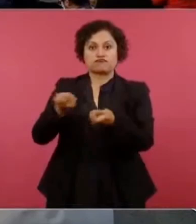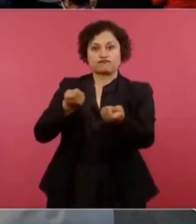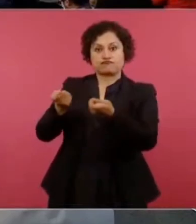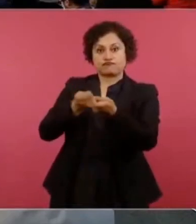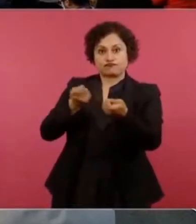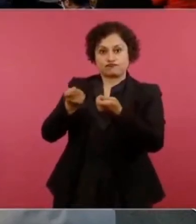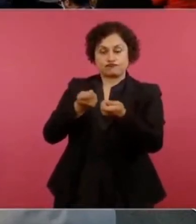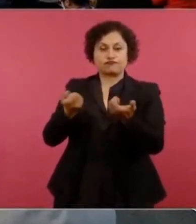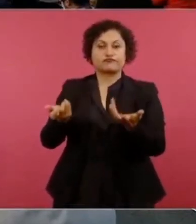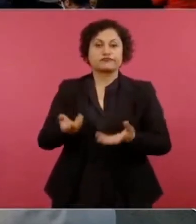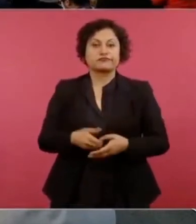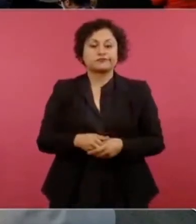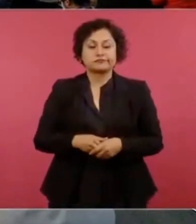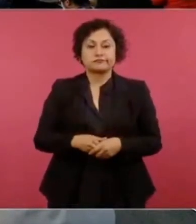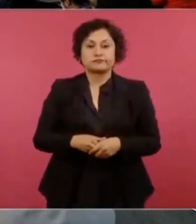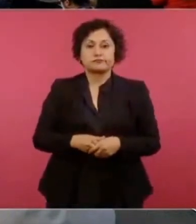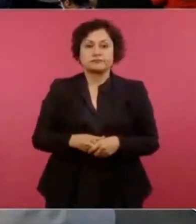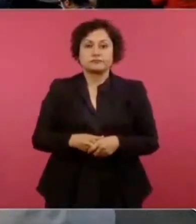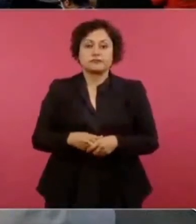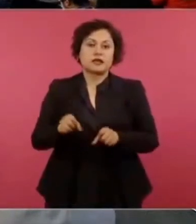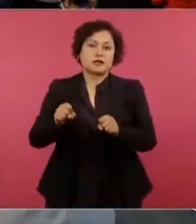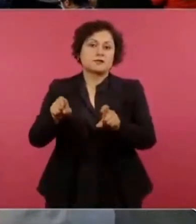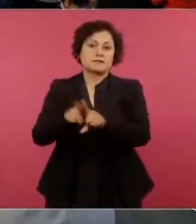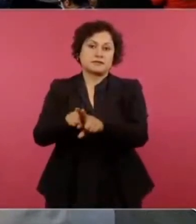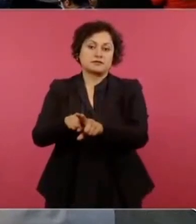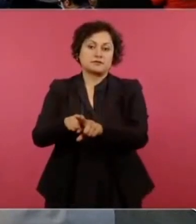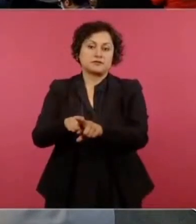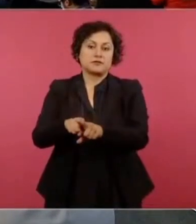desde luego de la Procuraduría.